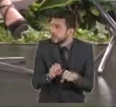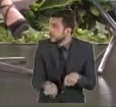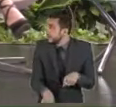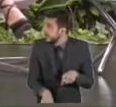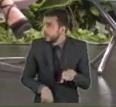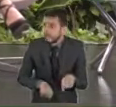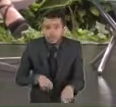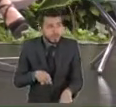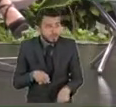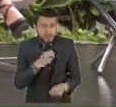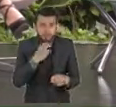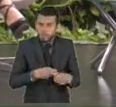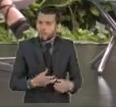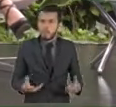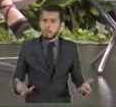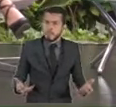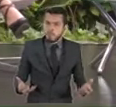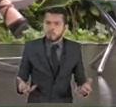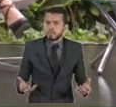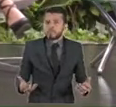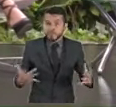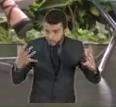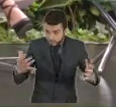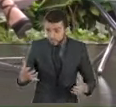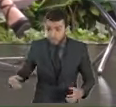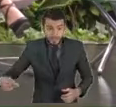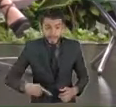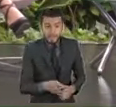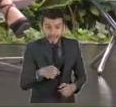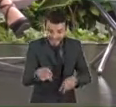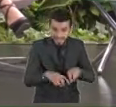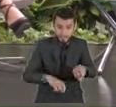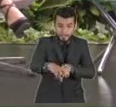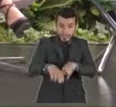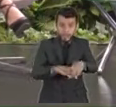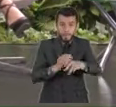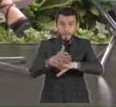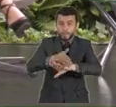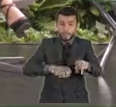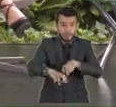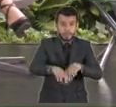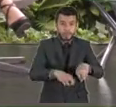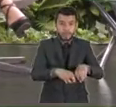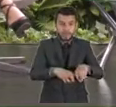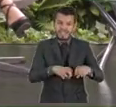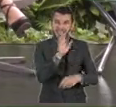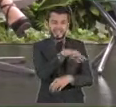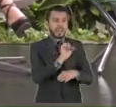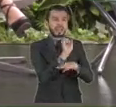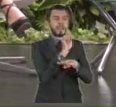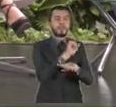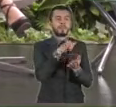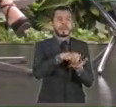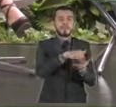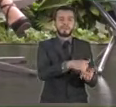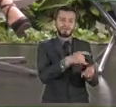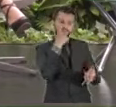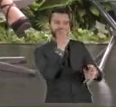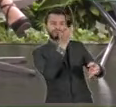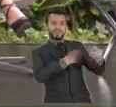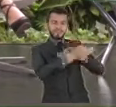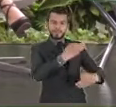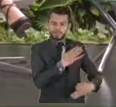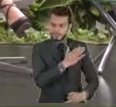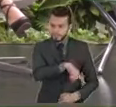turismo, no. Si queremos que sea un medio de transporte que sustituya al carro, que es de lo que se trata, tenemos